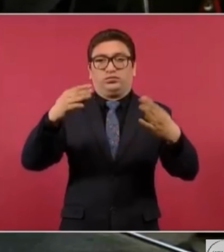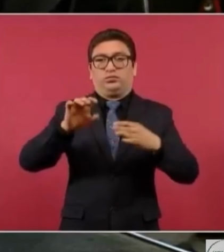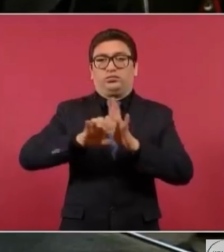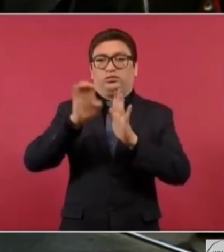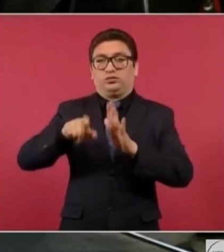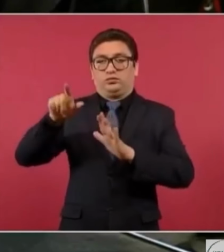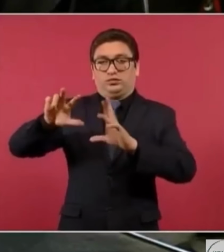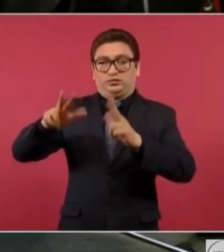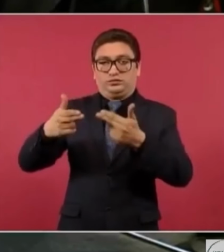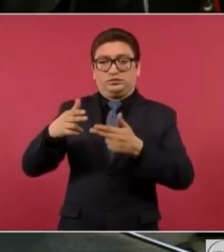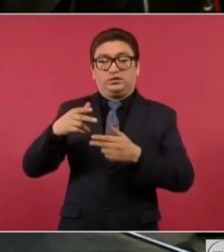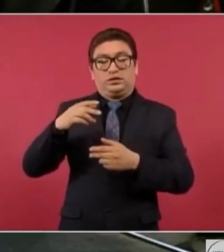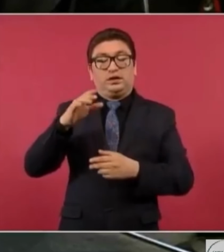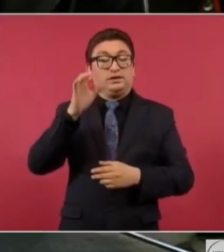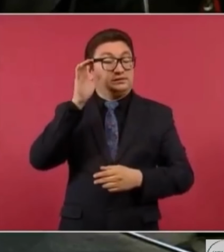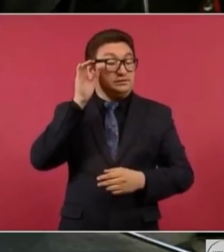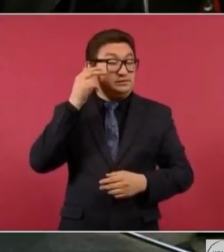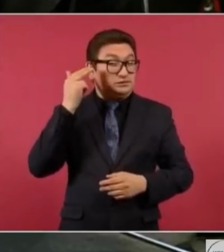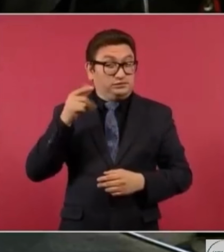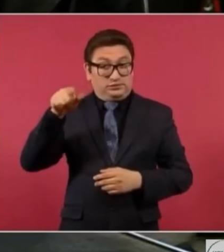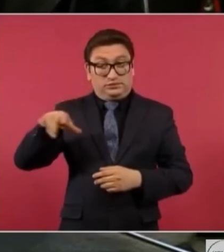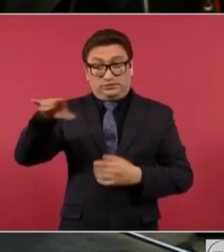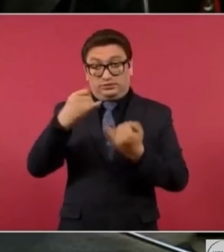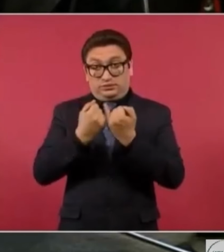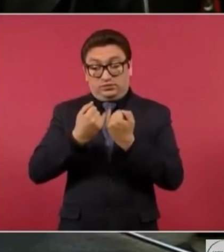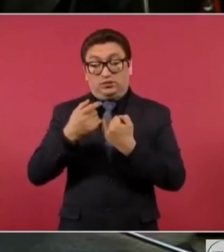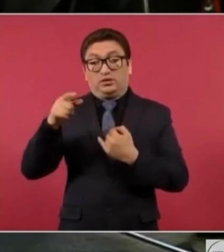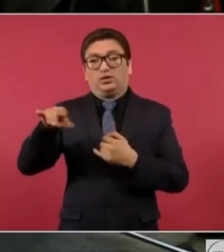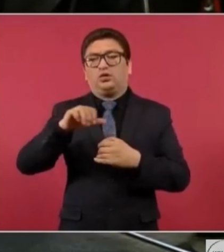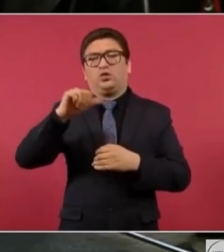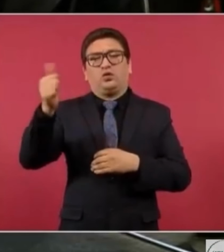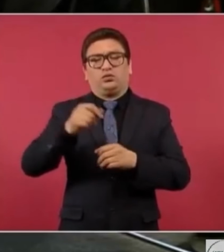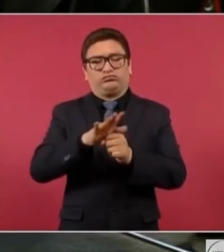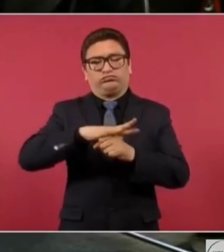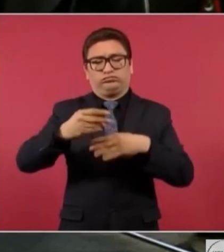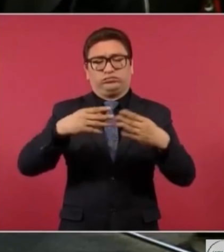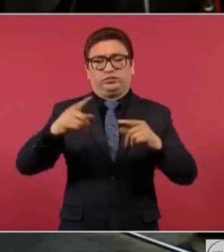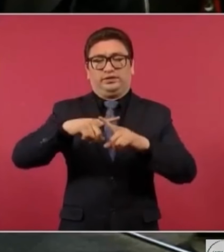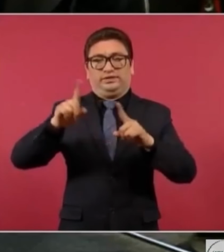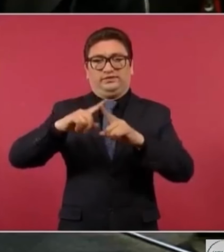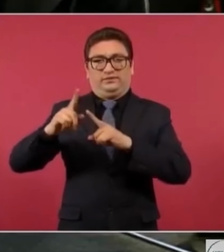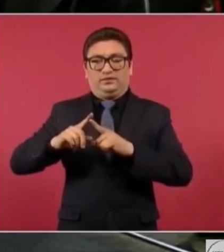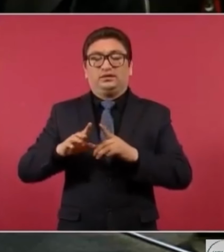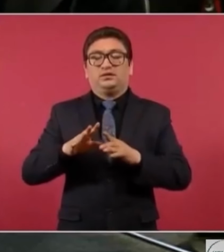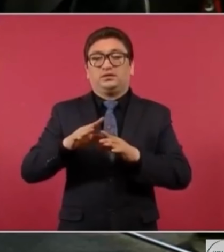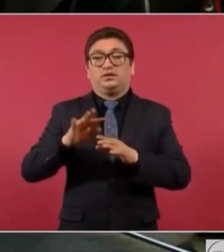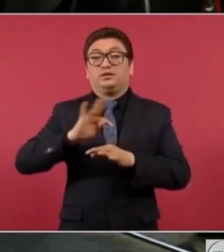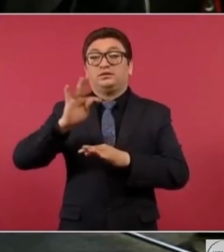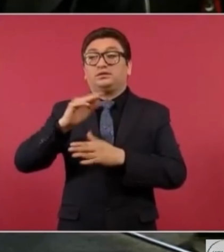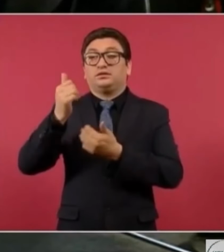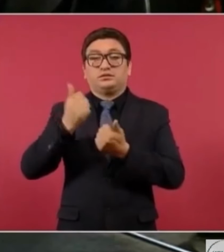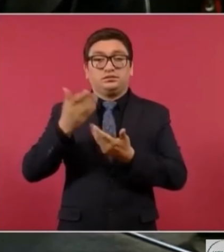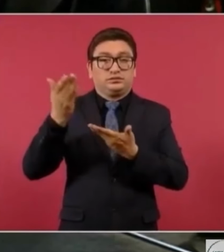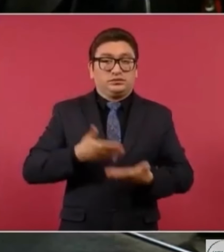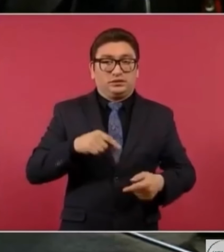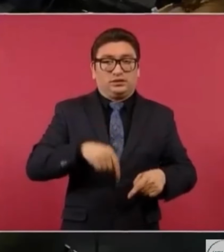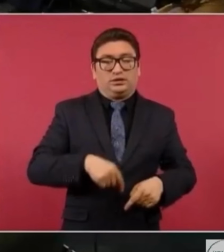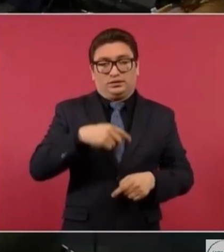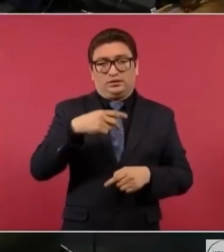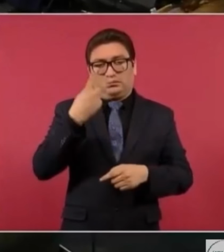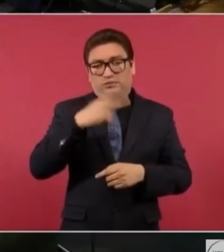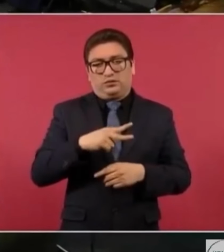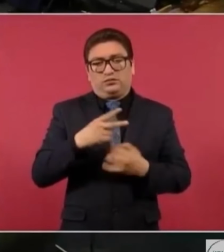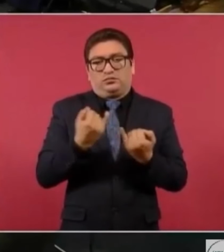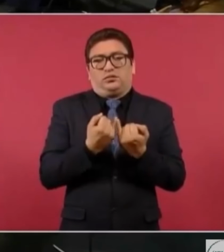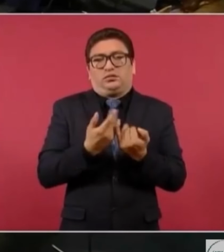por ejemplo, muy fuerte, con otras variantes que podrían llegar a nuestro país, igual que lo hizo esta variante del COVID.